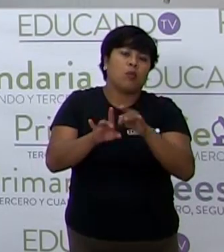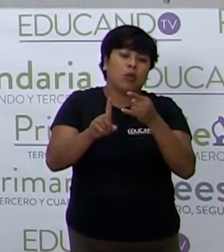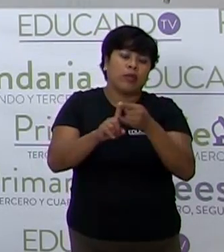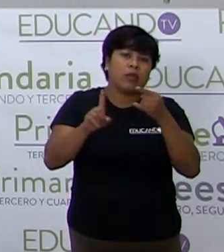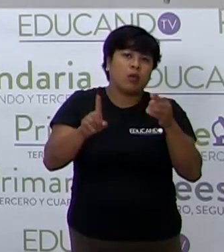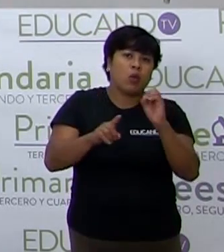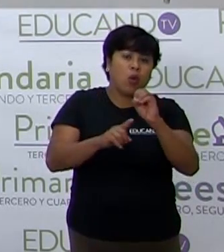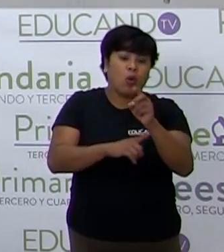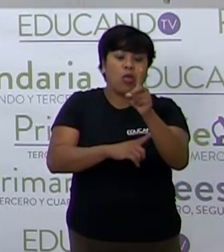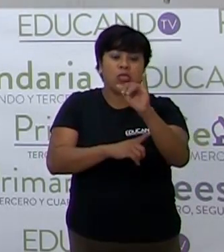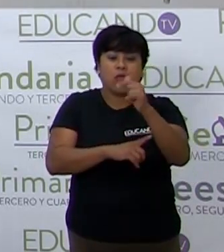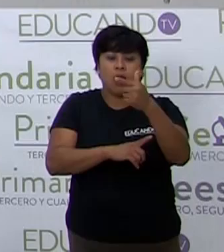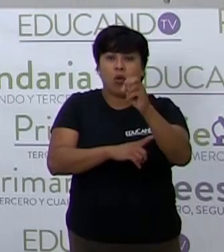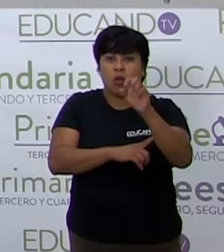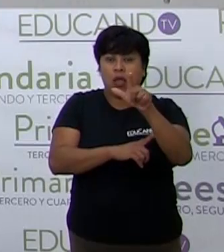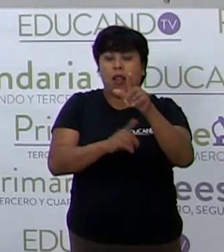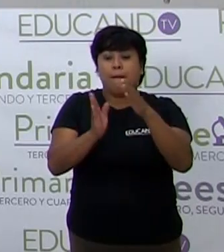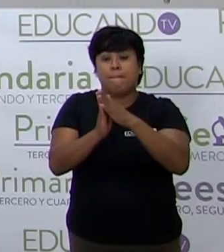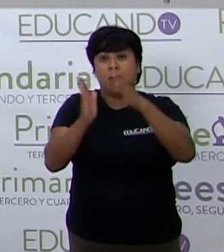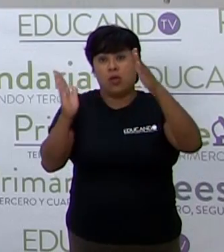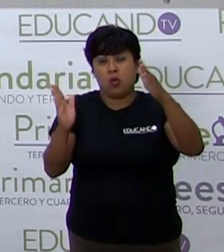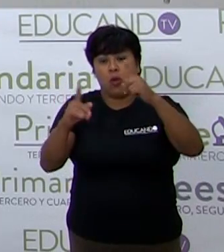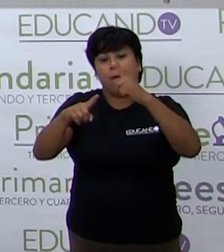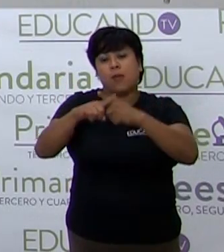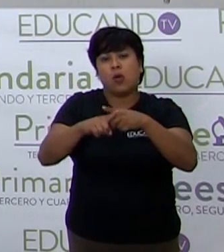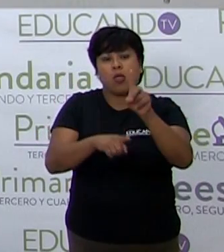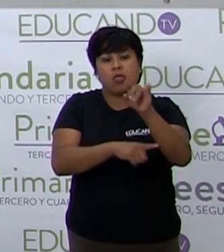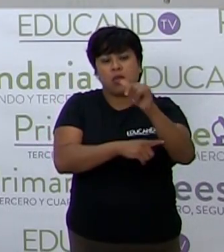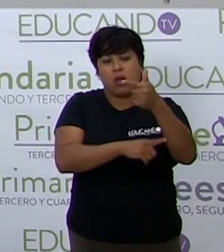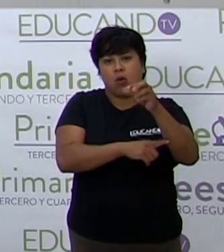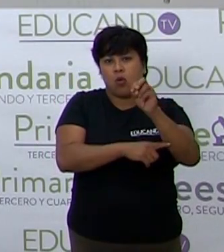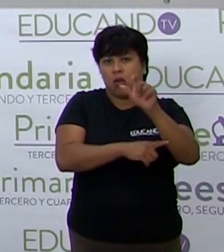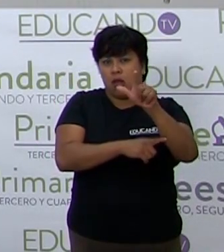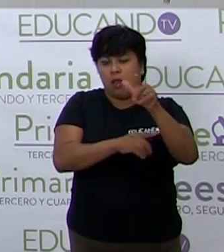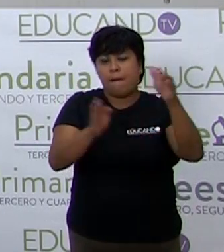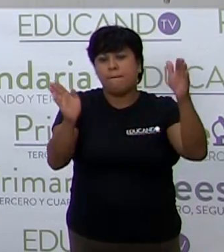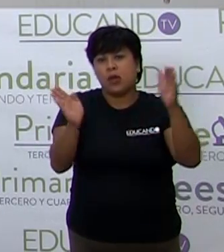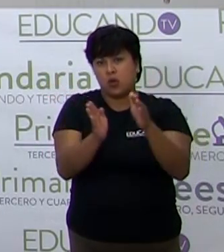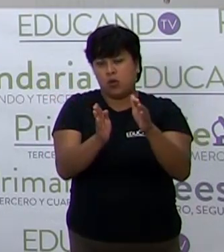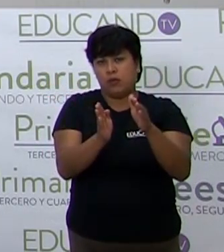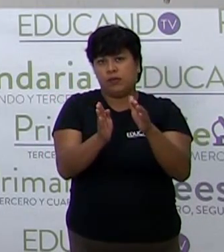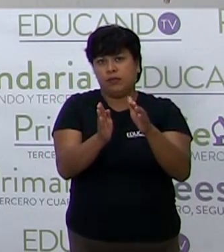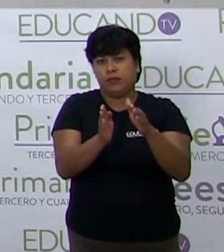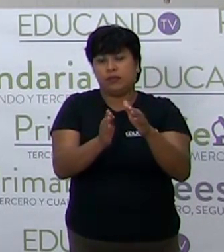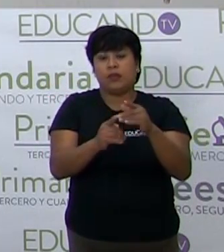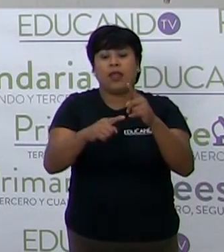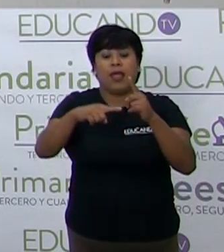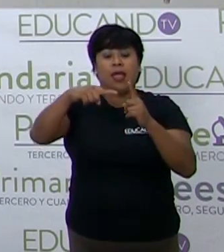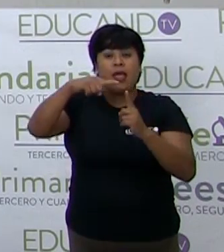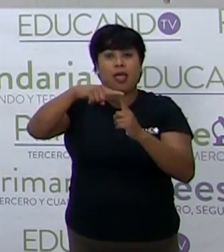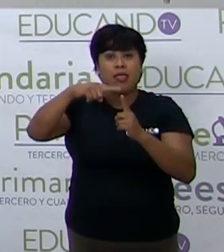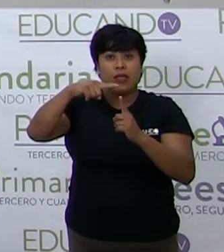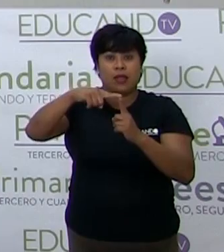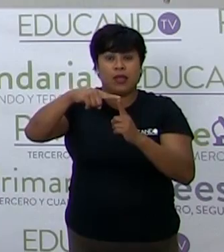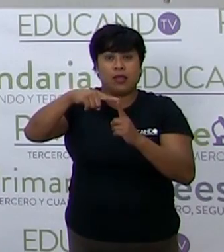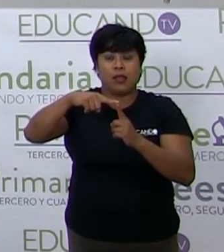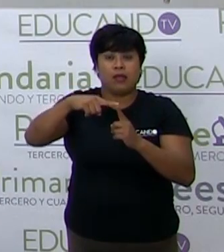mayor por más la diagonal menor entre 2 por